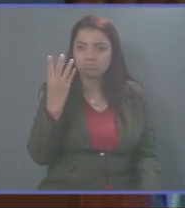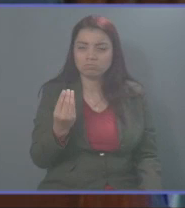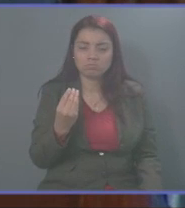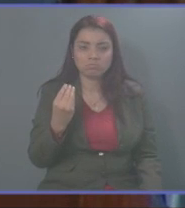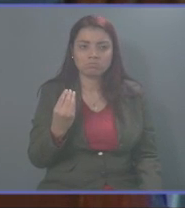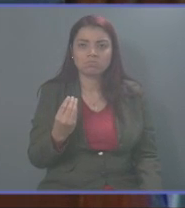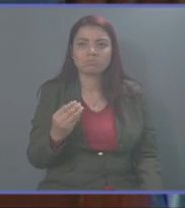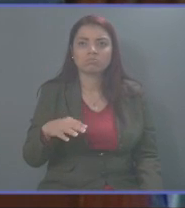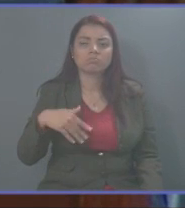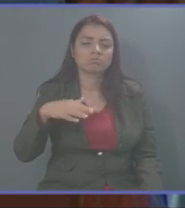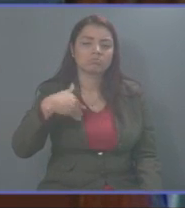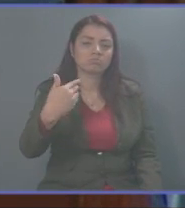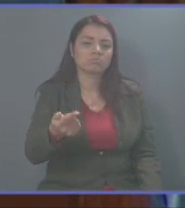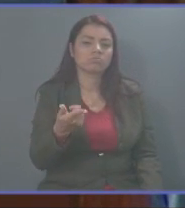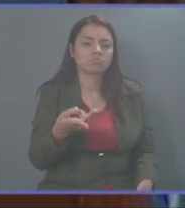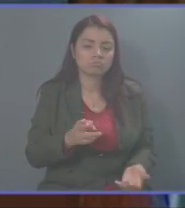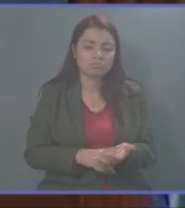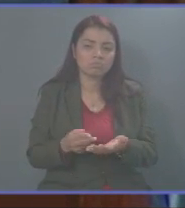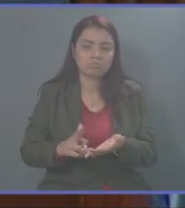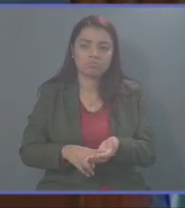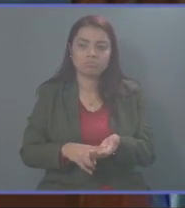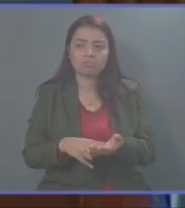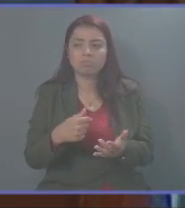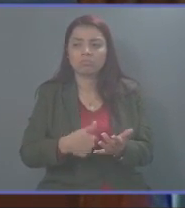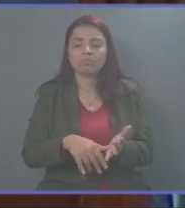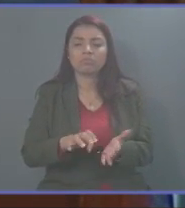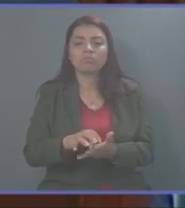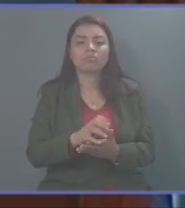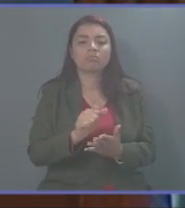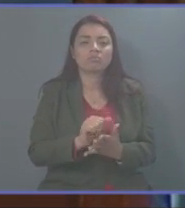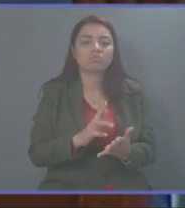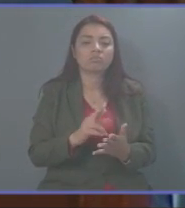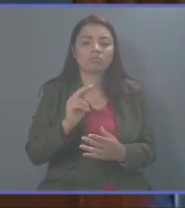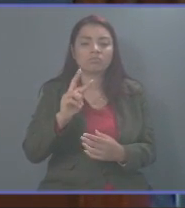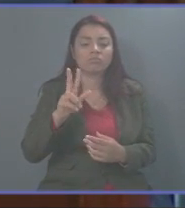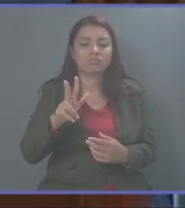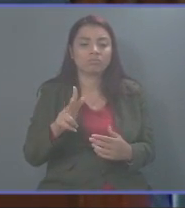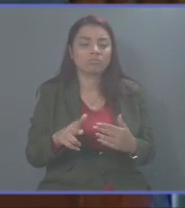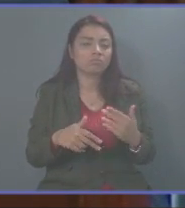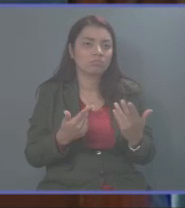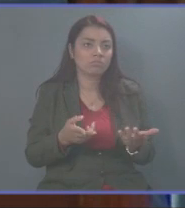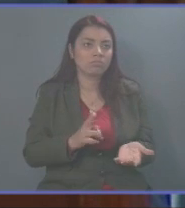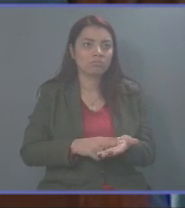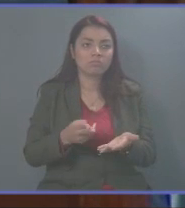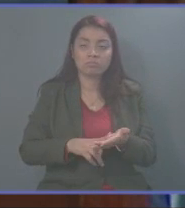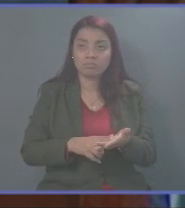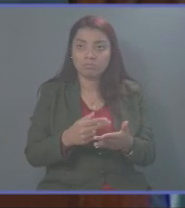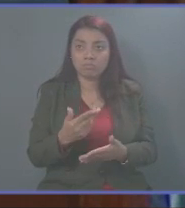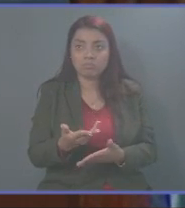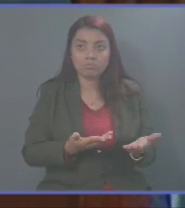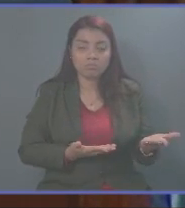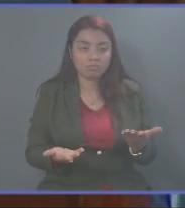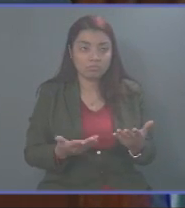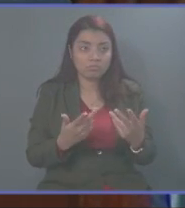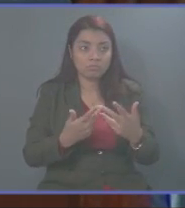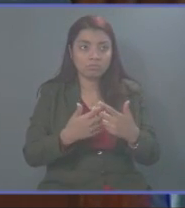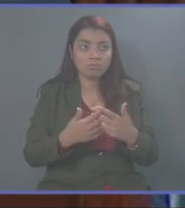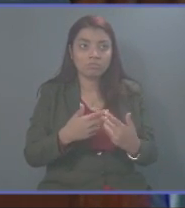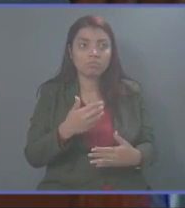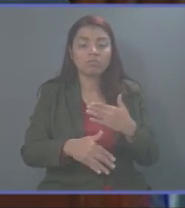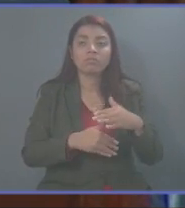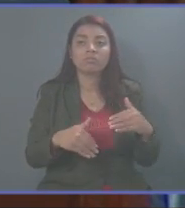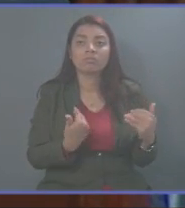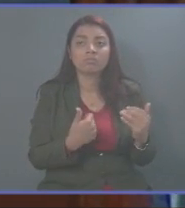más. De los contratos suscritos por las municipalidades, artículo 23. Los contratos de prestación de servicios de gestión de residuos